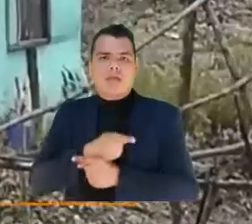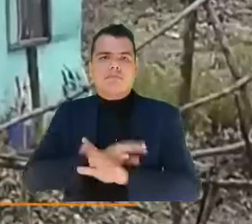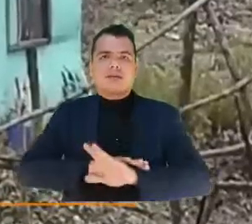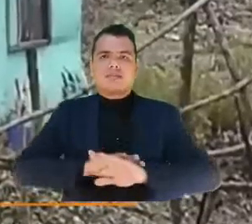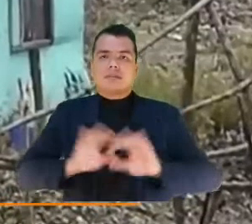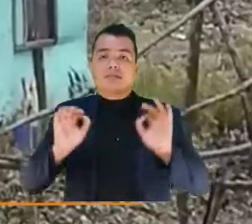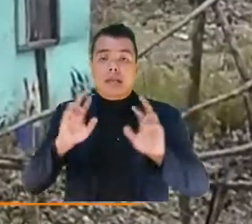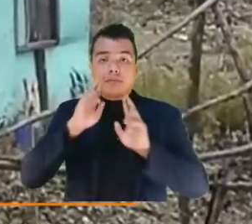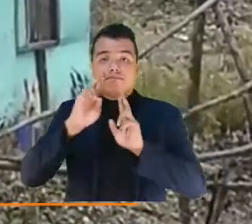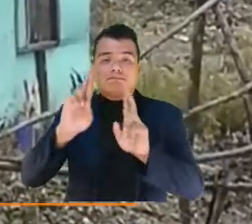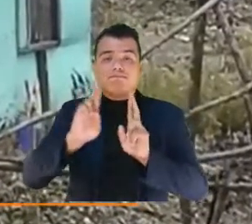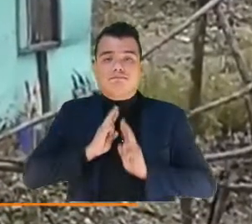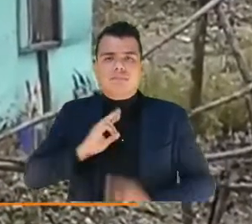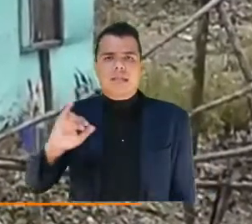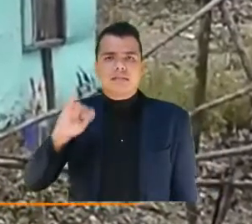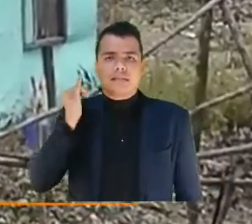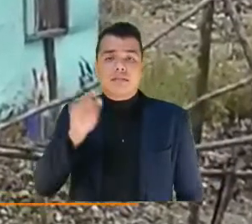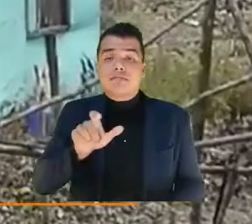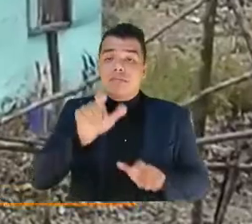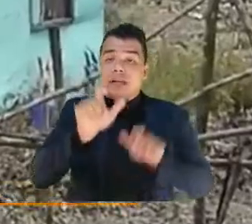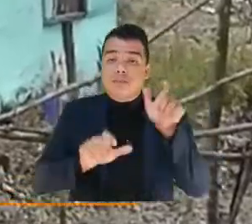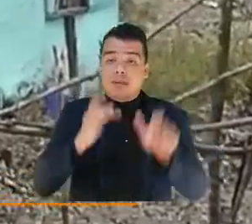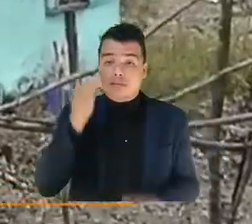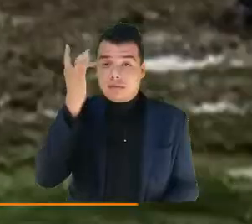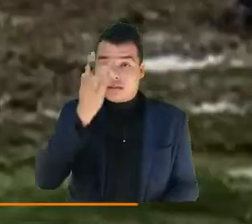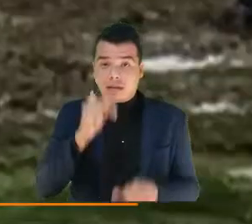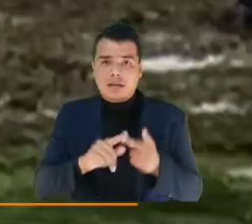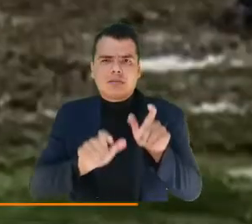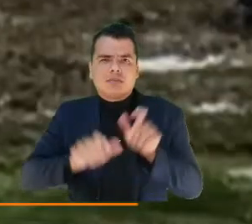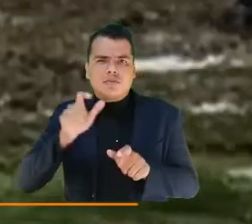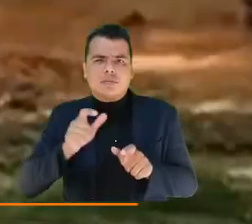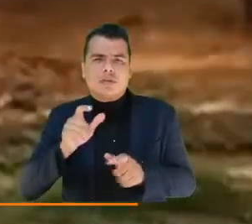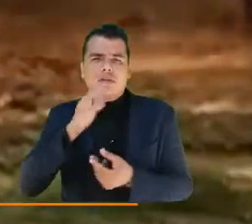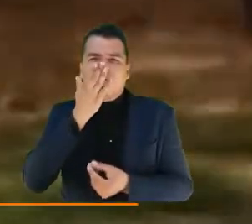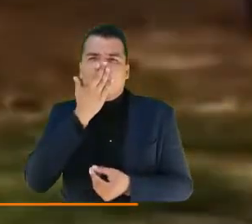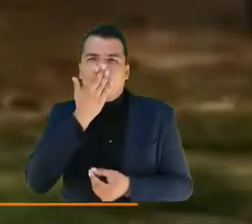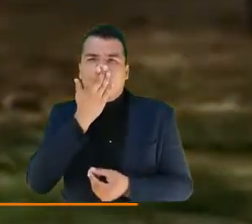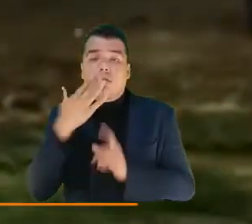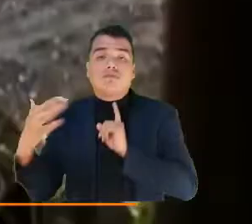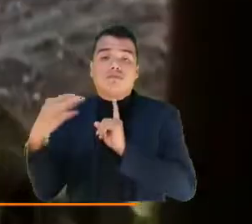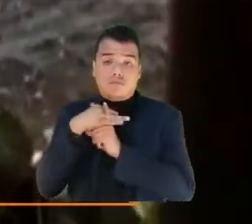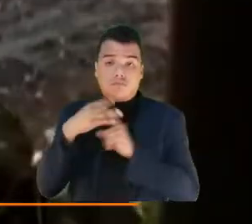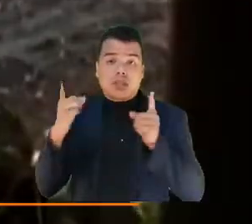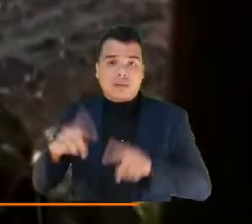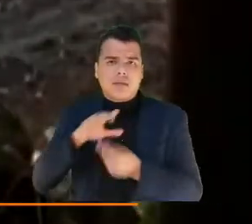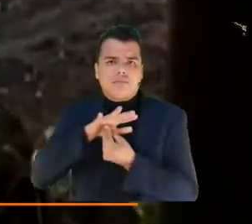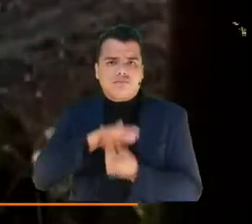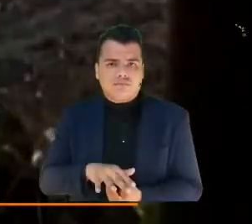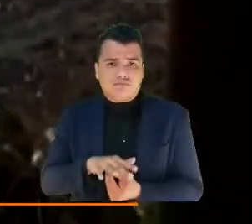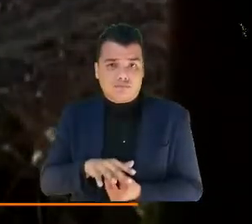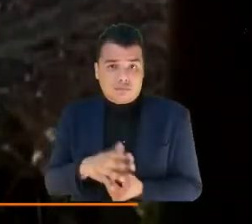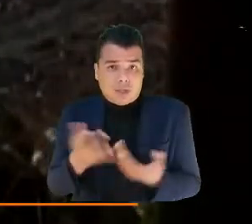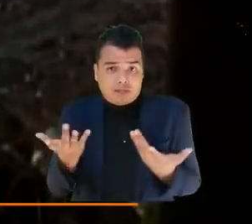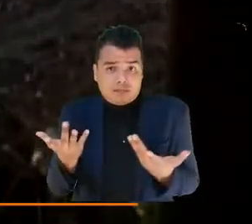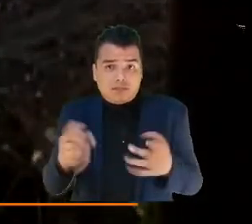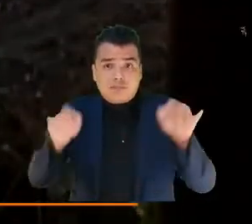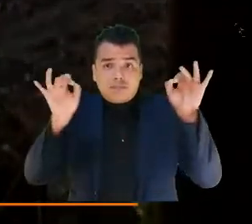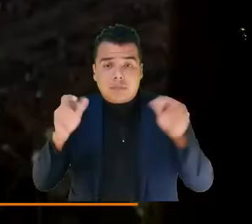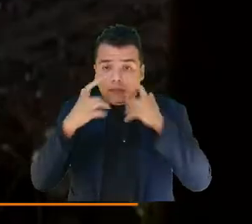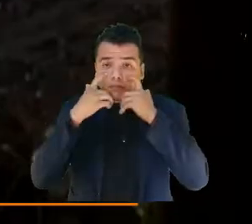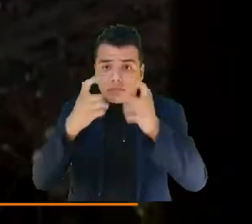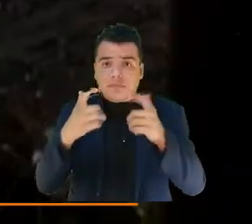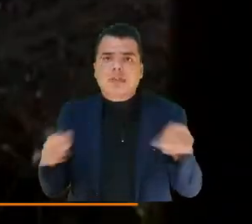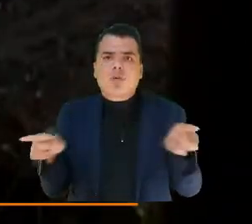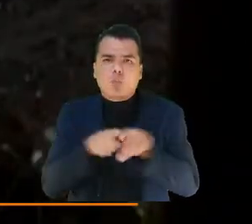hicimos que reconocieran que la gente afrodescendiente, la gente indígena había vivido el conflicto armado de manera